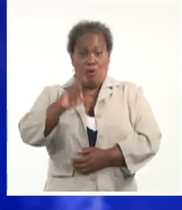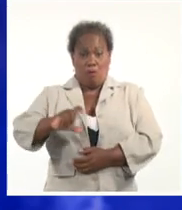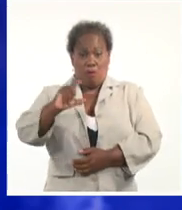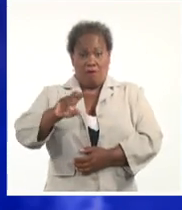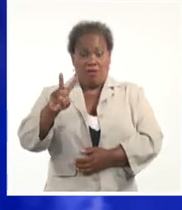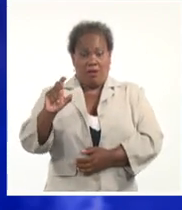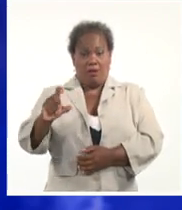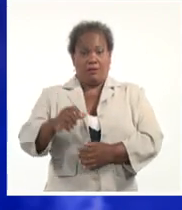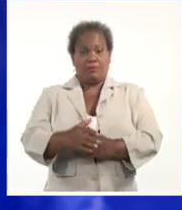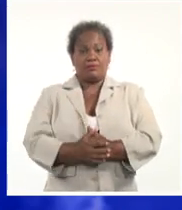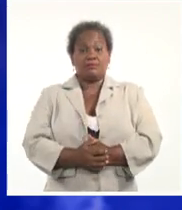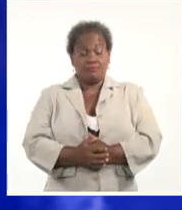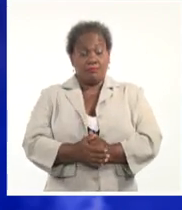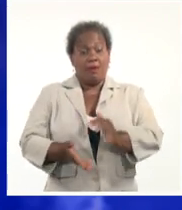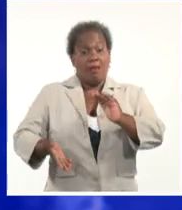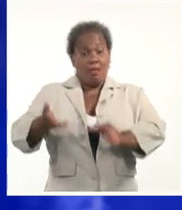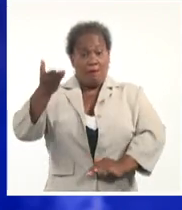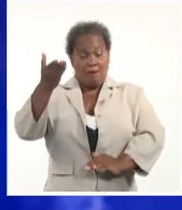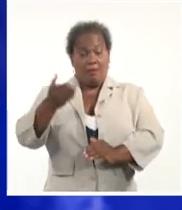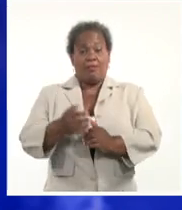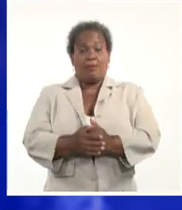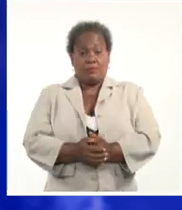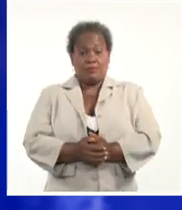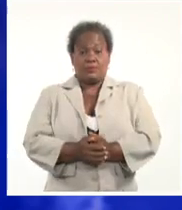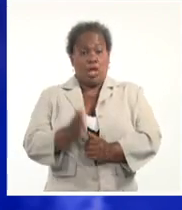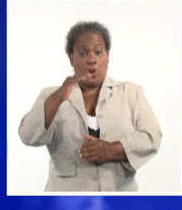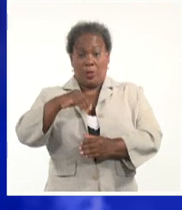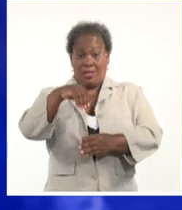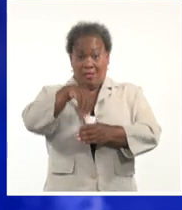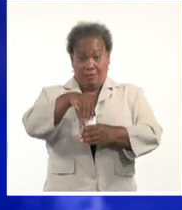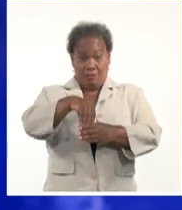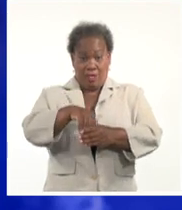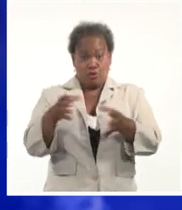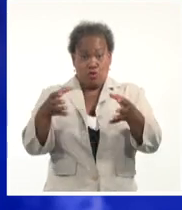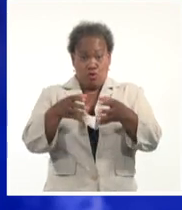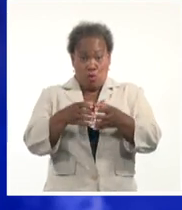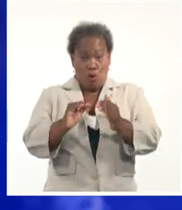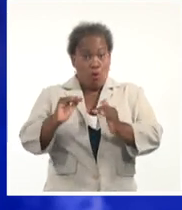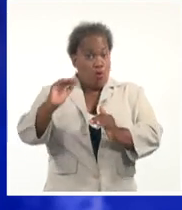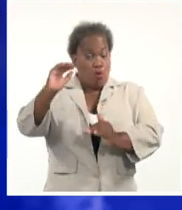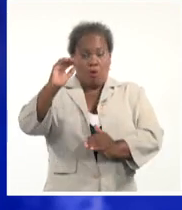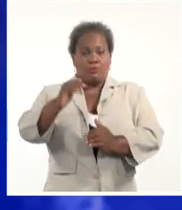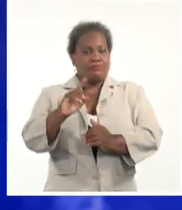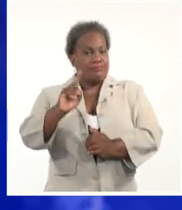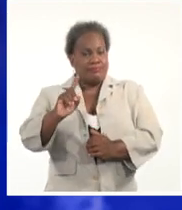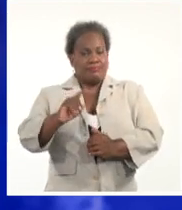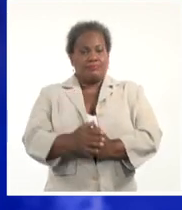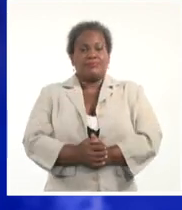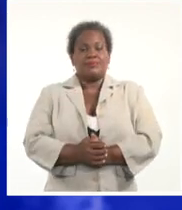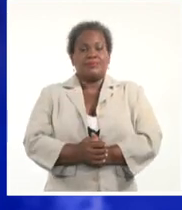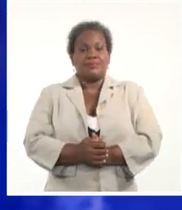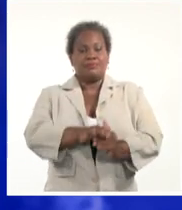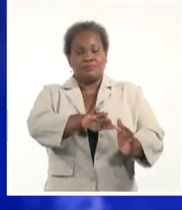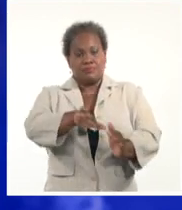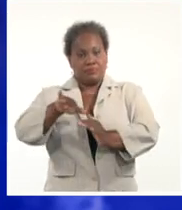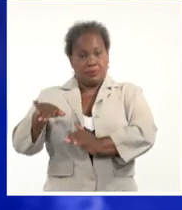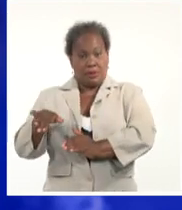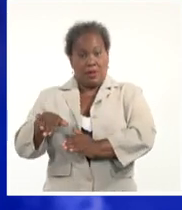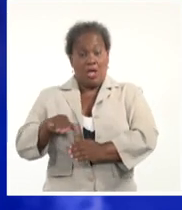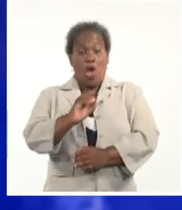O sea, es elevada, aunque no clasifica entre los demás elevados. Y en el territorio oriental,